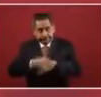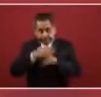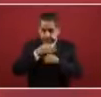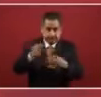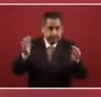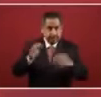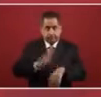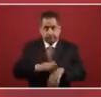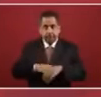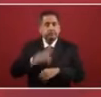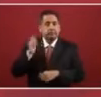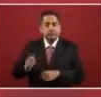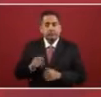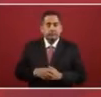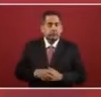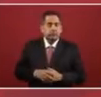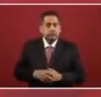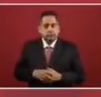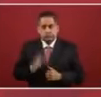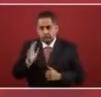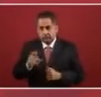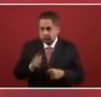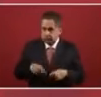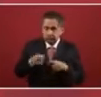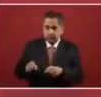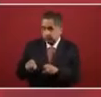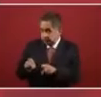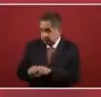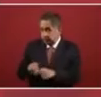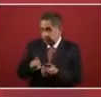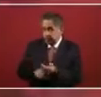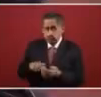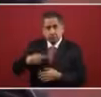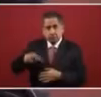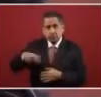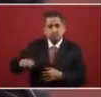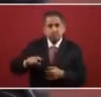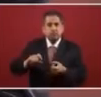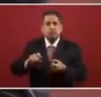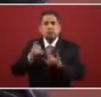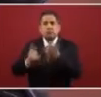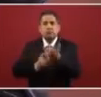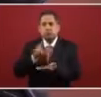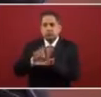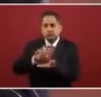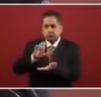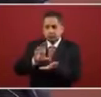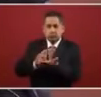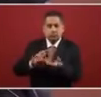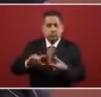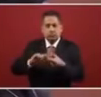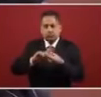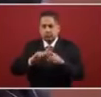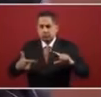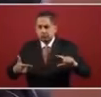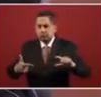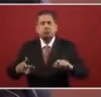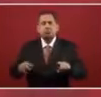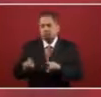decir que se aplica lo mismo para los Paralímpicos, los que nos están